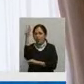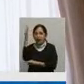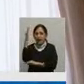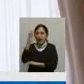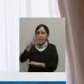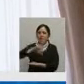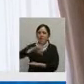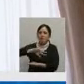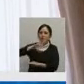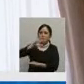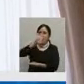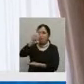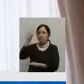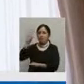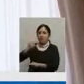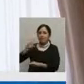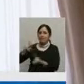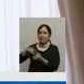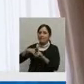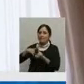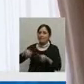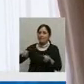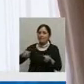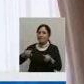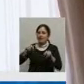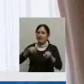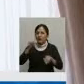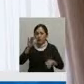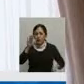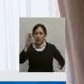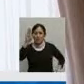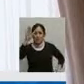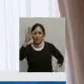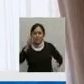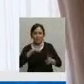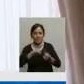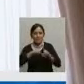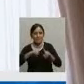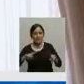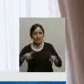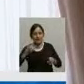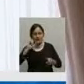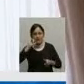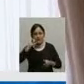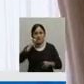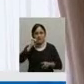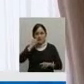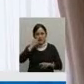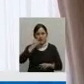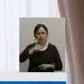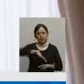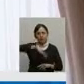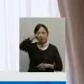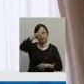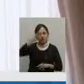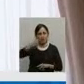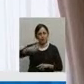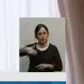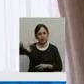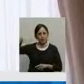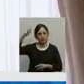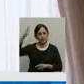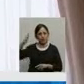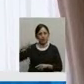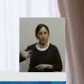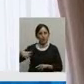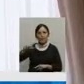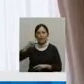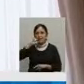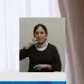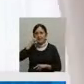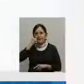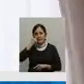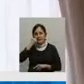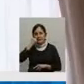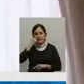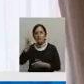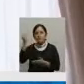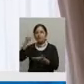mí un gran país como Argentina, yo quiero visitar también todos los